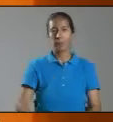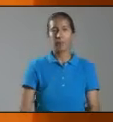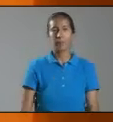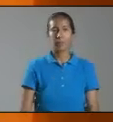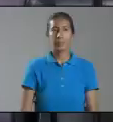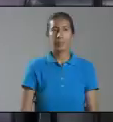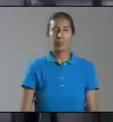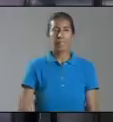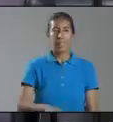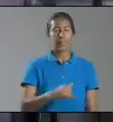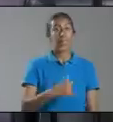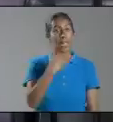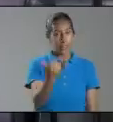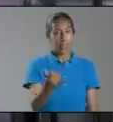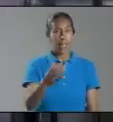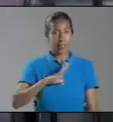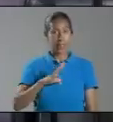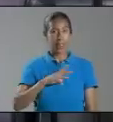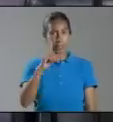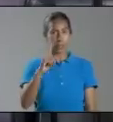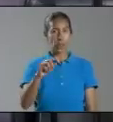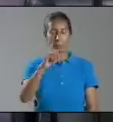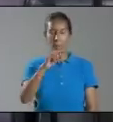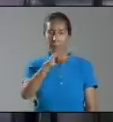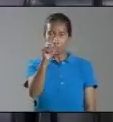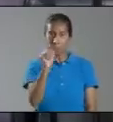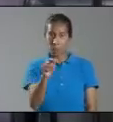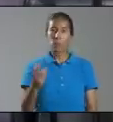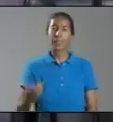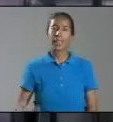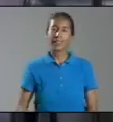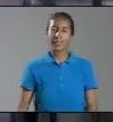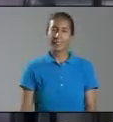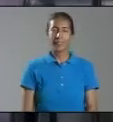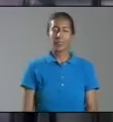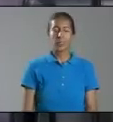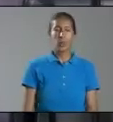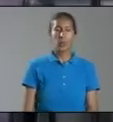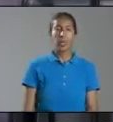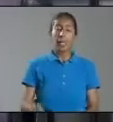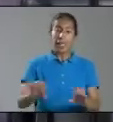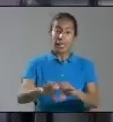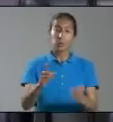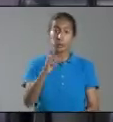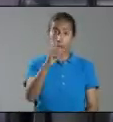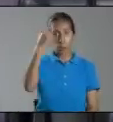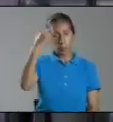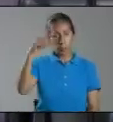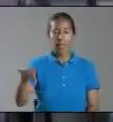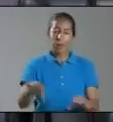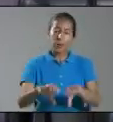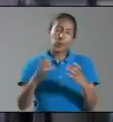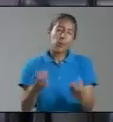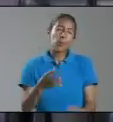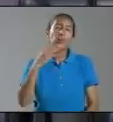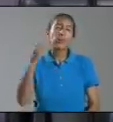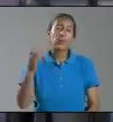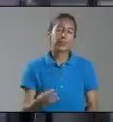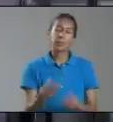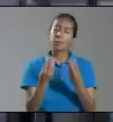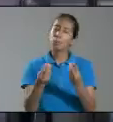Ya tenía mis preguntitas yo. Entonces un día, como Dios es tan lindo, ¿verdad?,